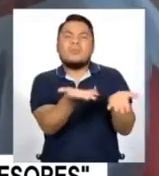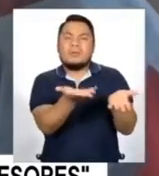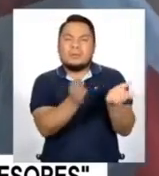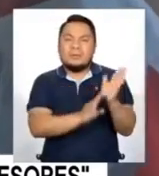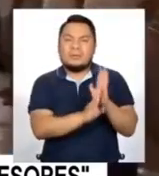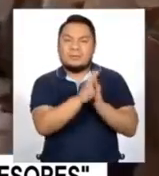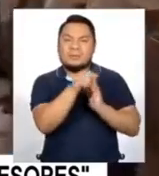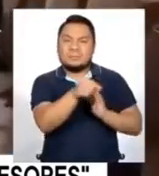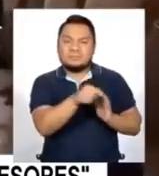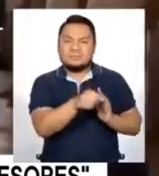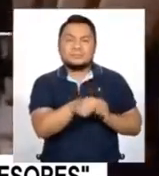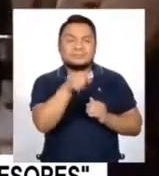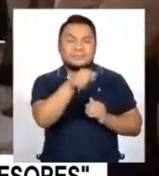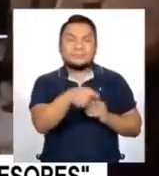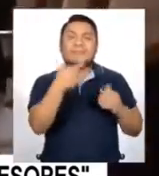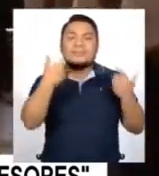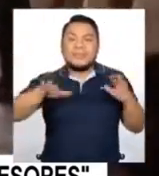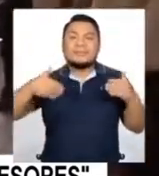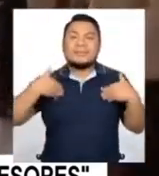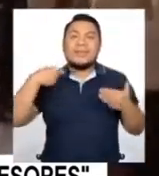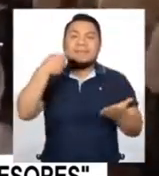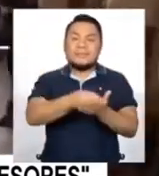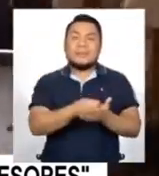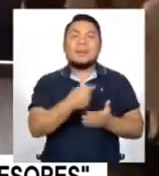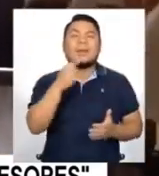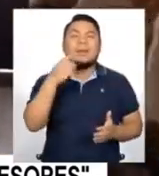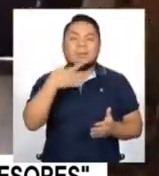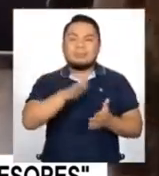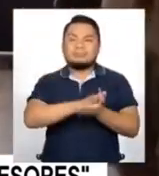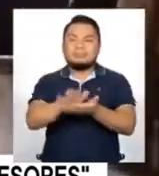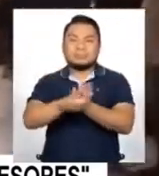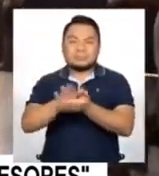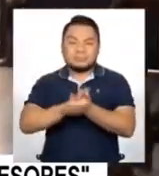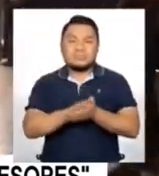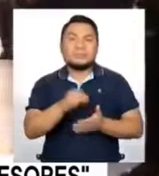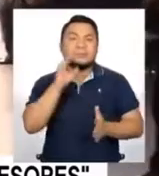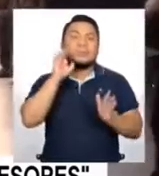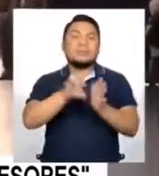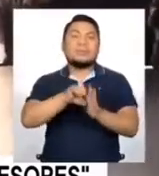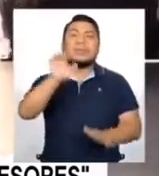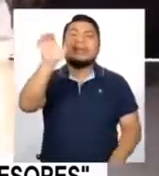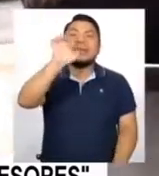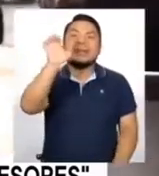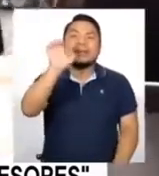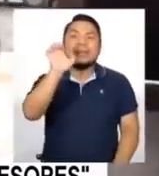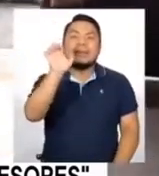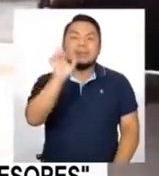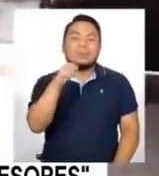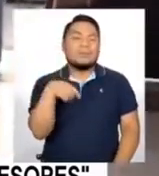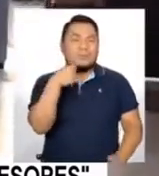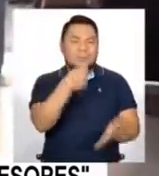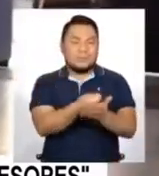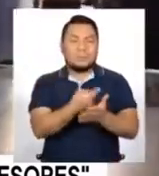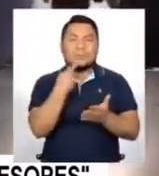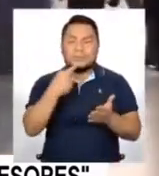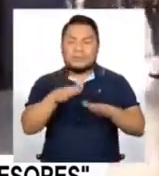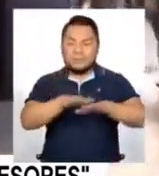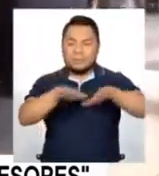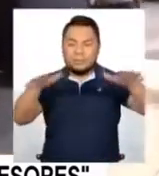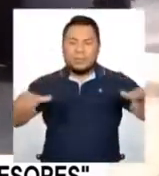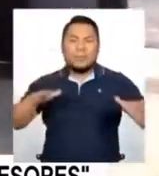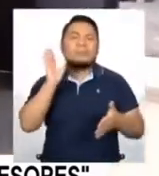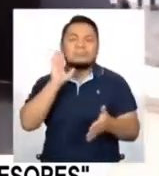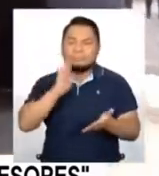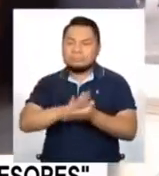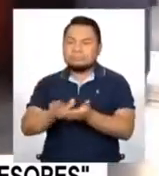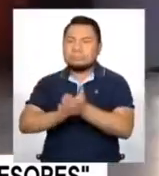ya hicieron ese gasto de mantenimiento. En enero es cuando los colegios hacen el mantenimiento, pintan las aulas, arreglan las carpetas, preparan